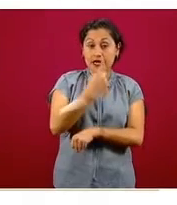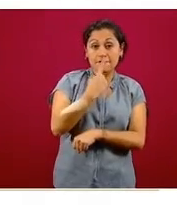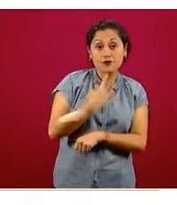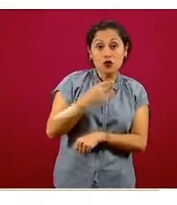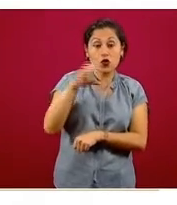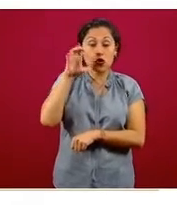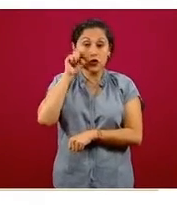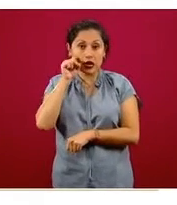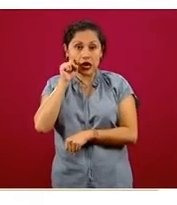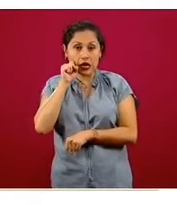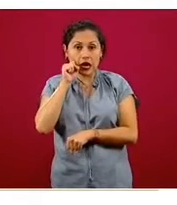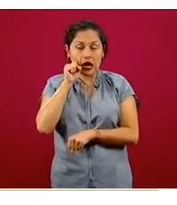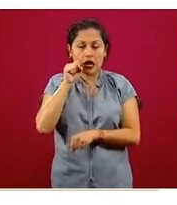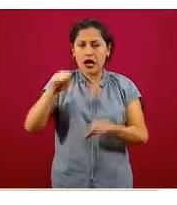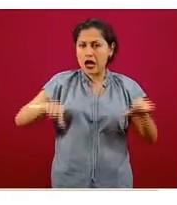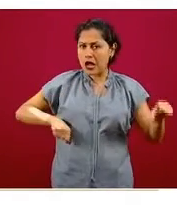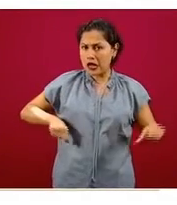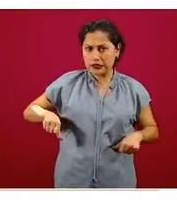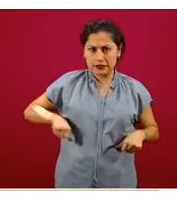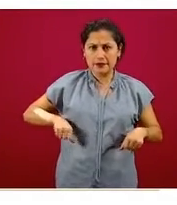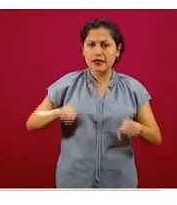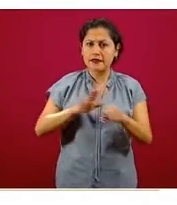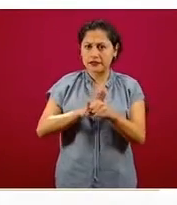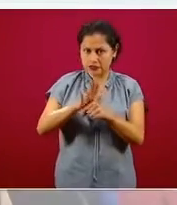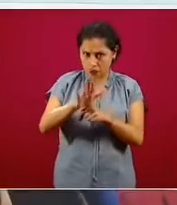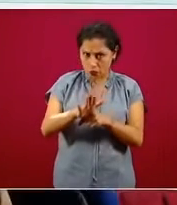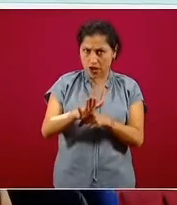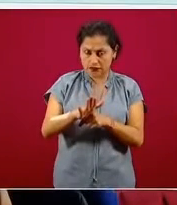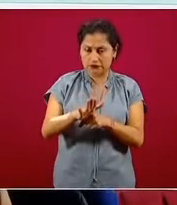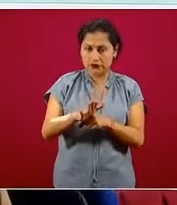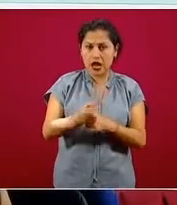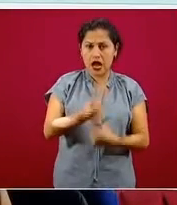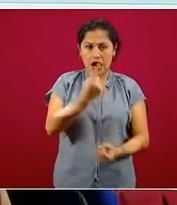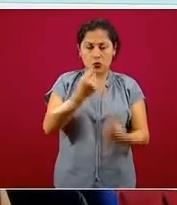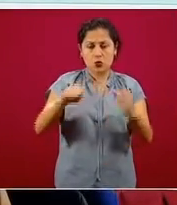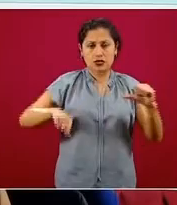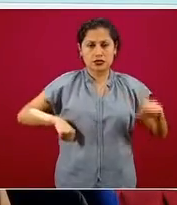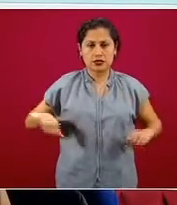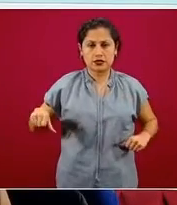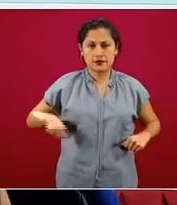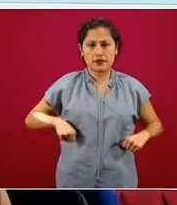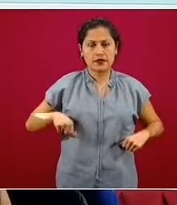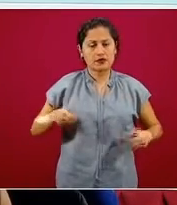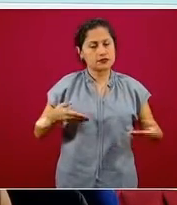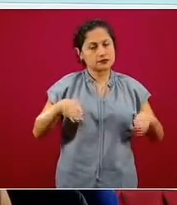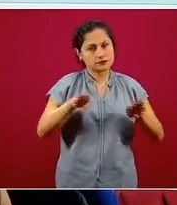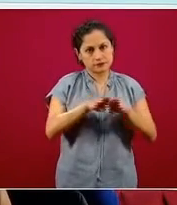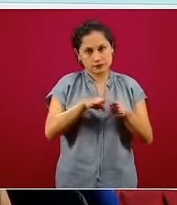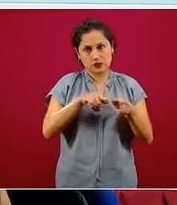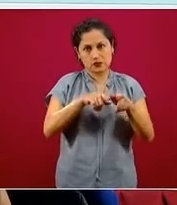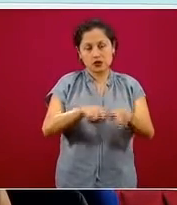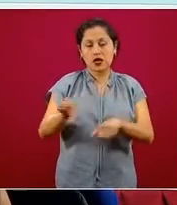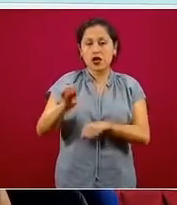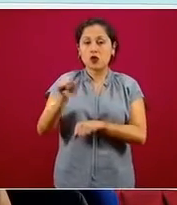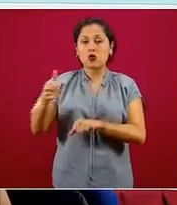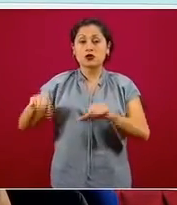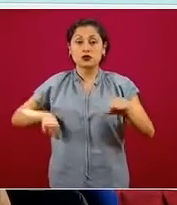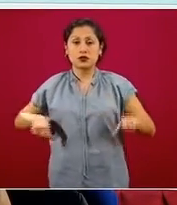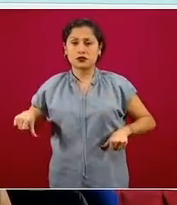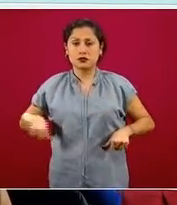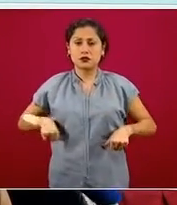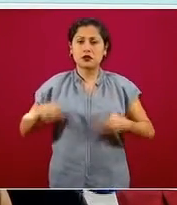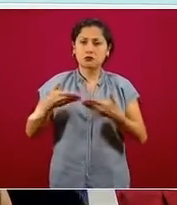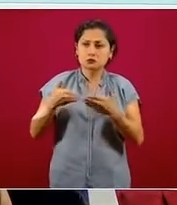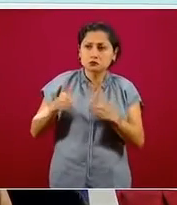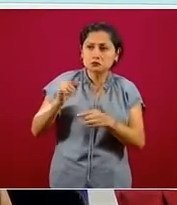realizar de manera limitada y aquellas que no podemos realizar durante toda esta semana que está iniciando el día de